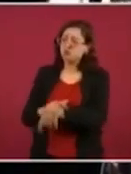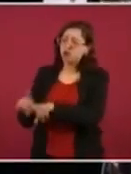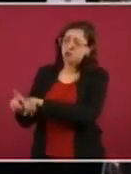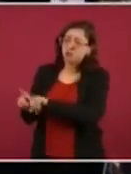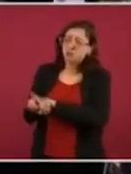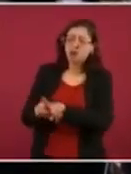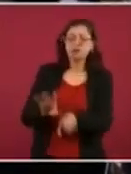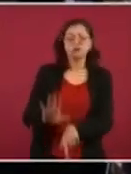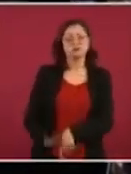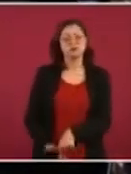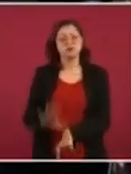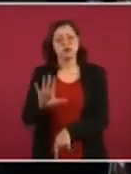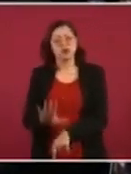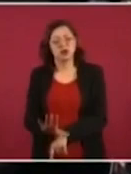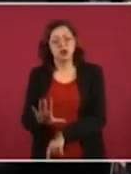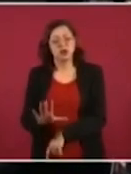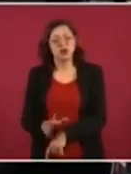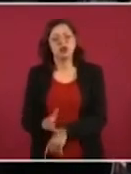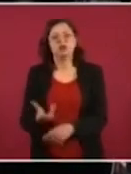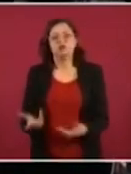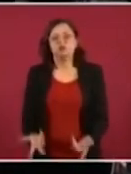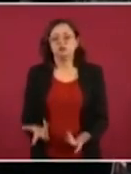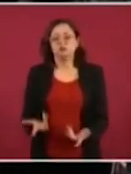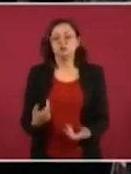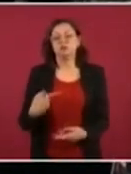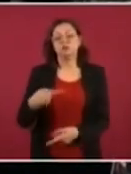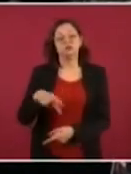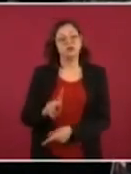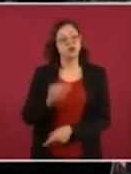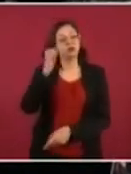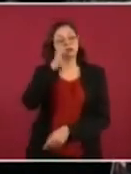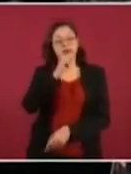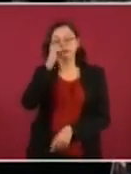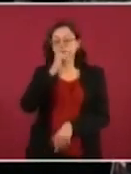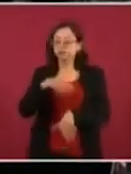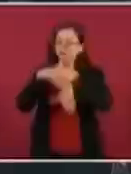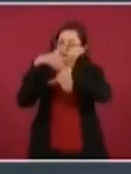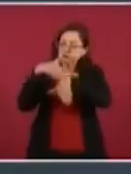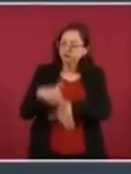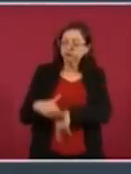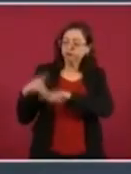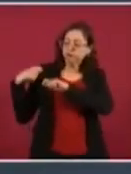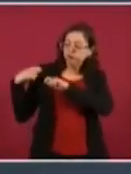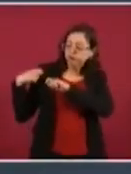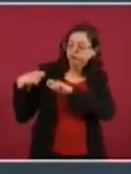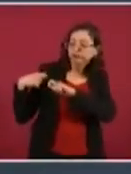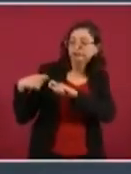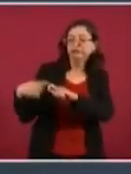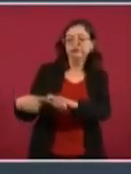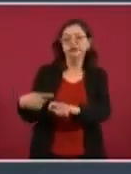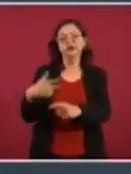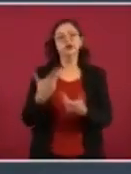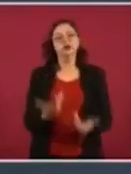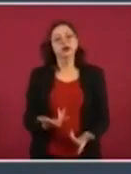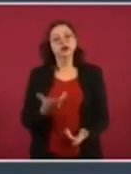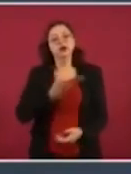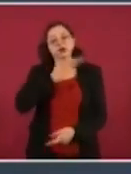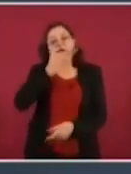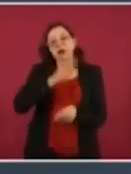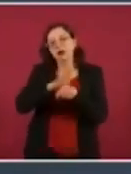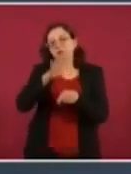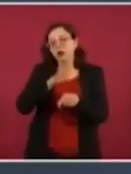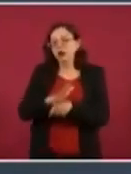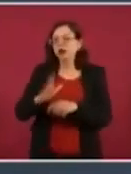con apego a nuestra ejemplar tradición de ofrecer refugio a